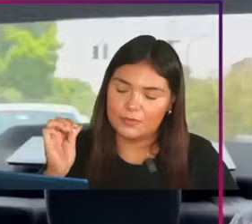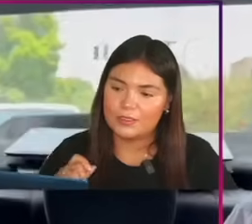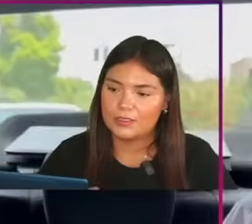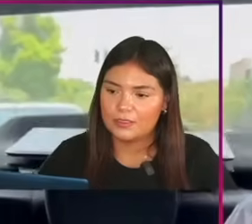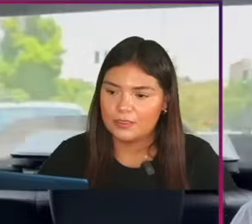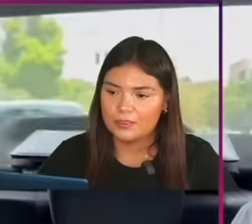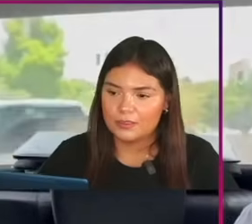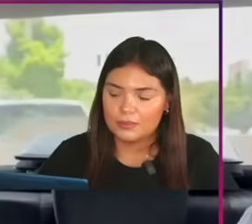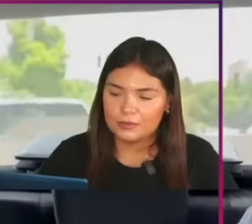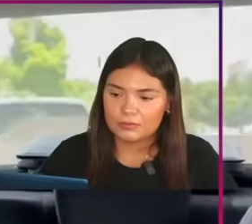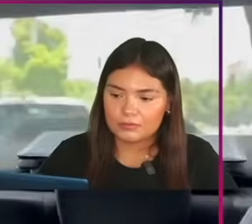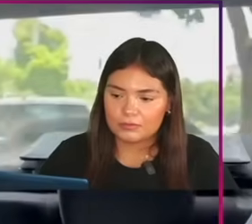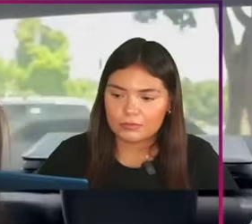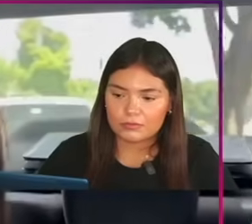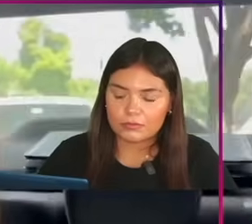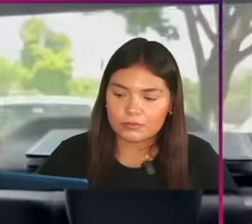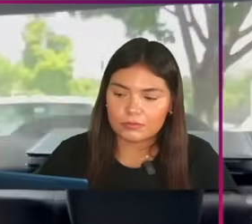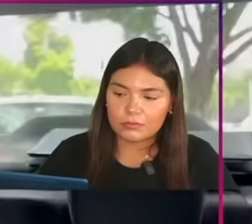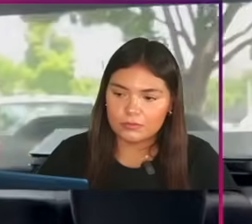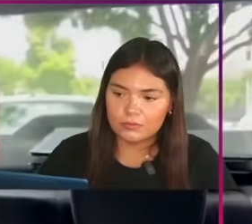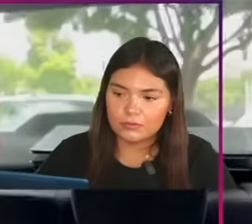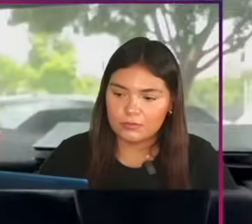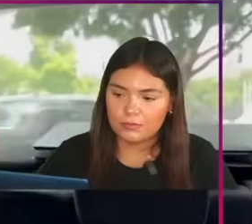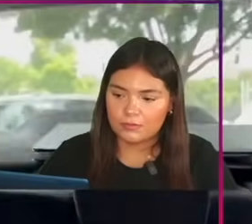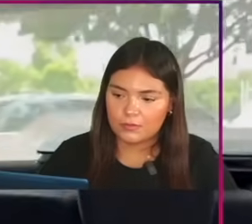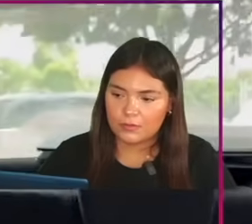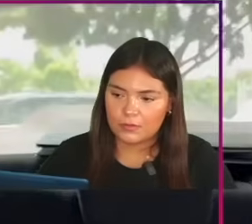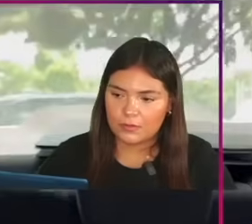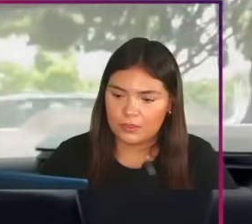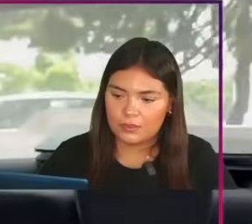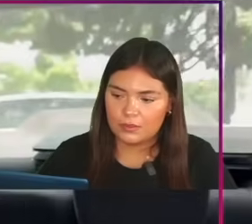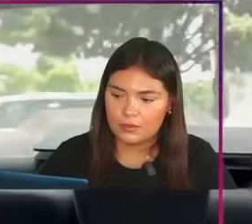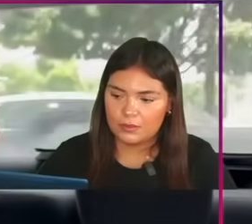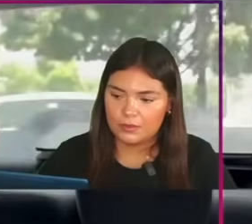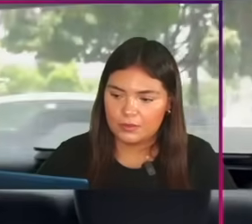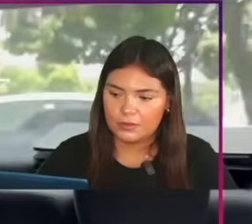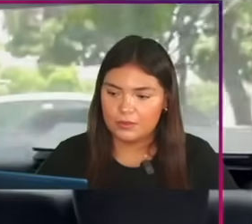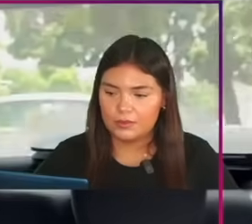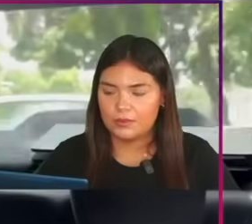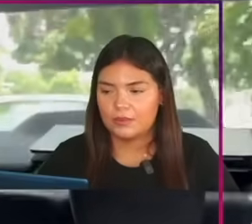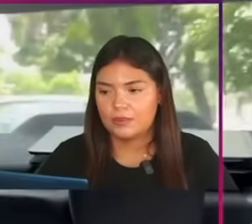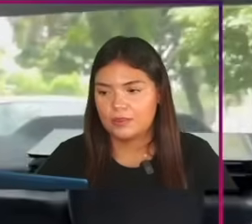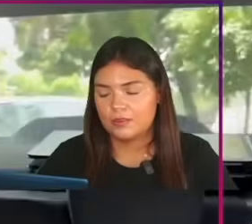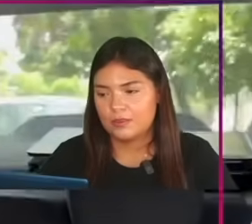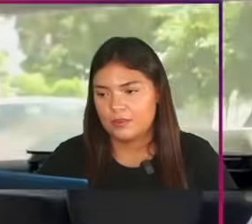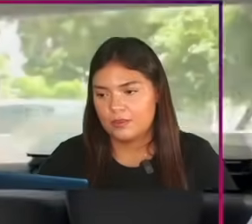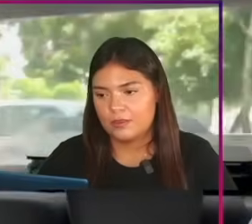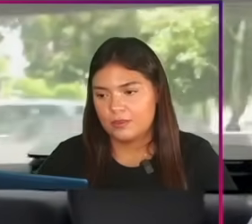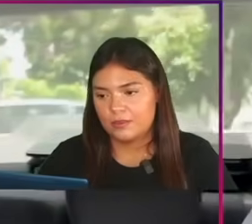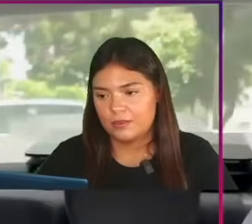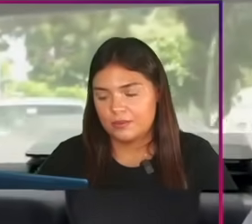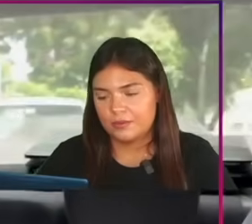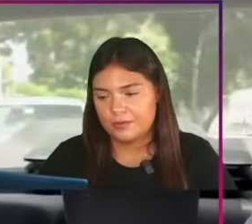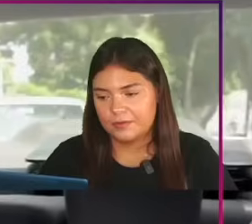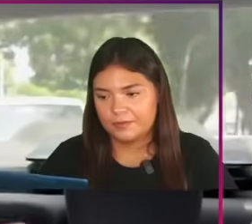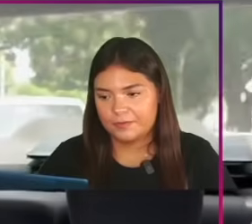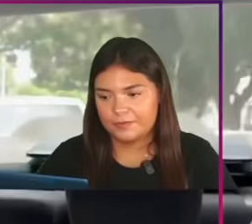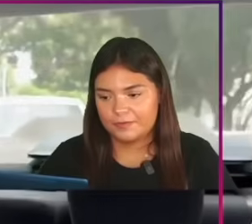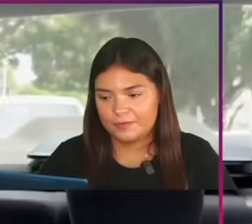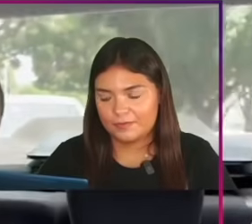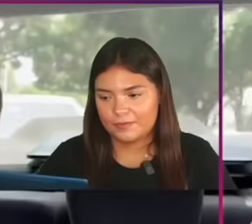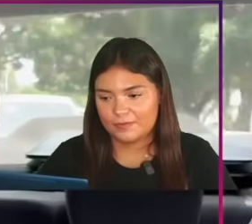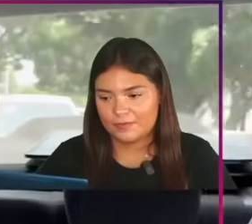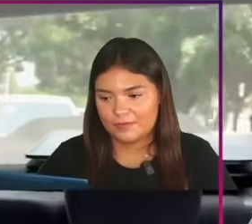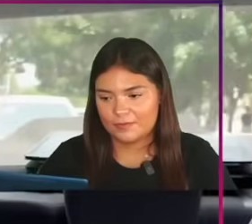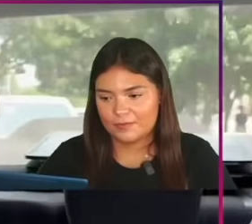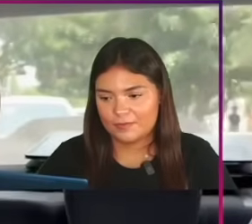México y acá también el gabinete familia amigos compañeras y recuerden todas